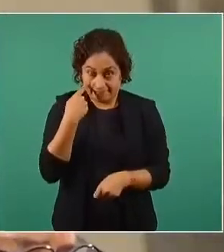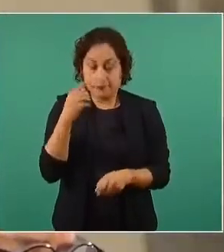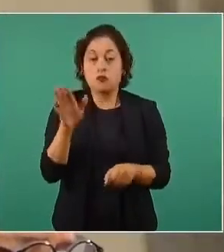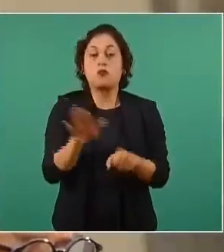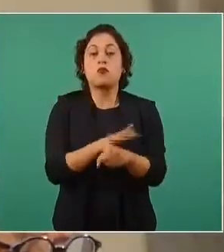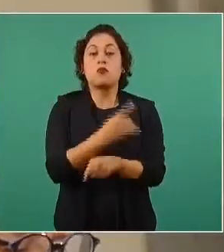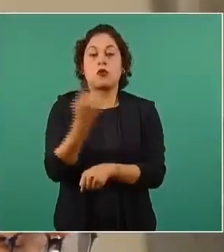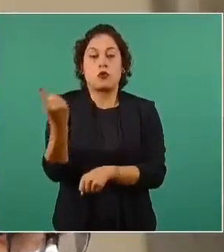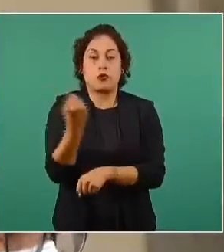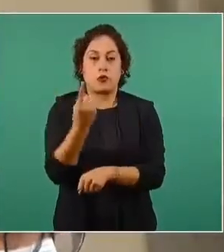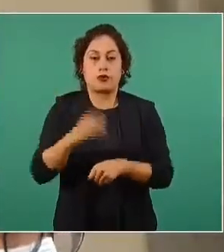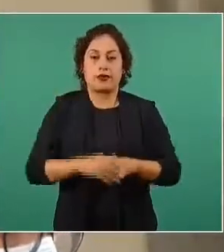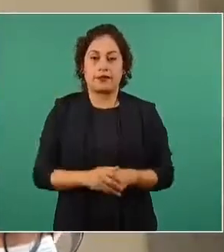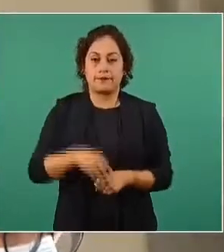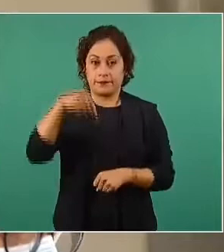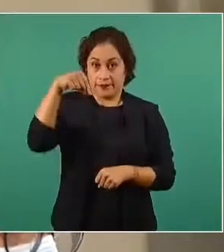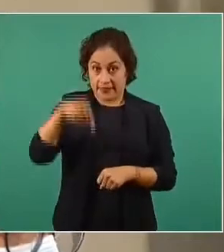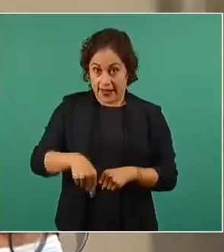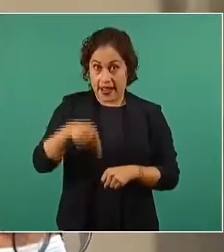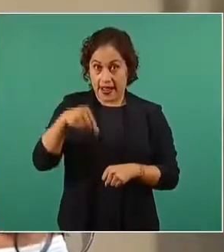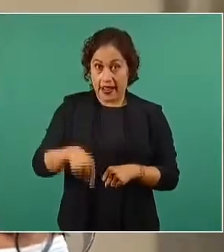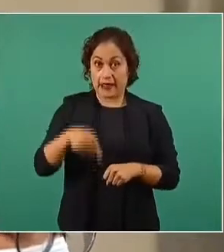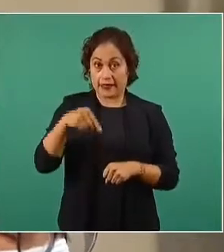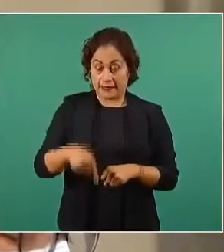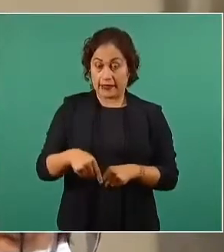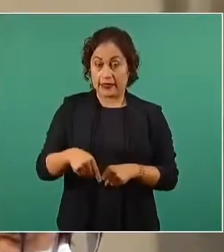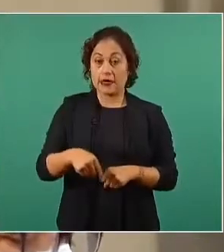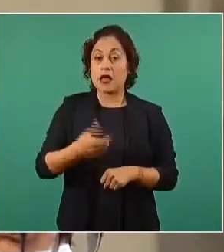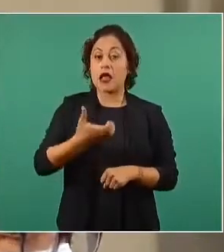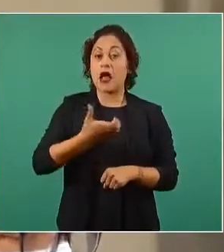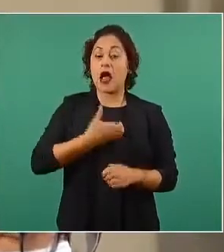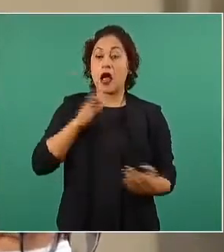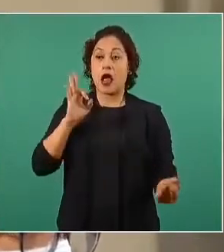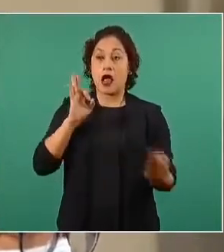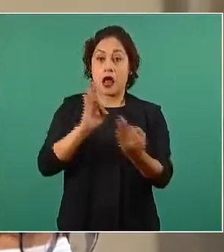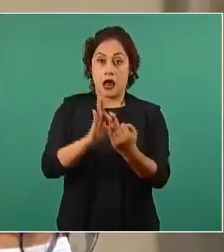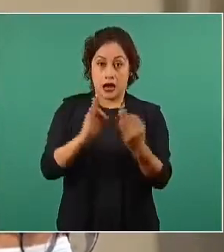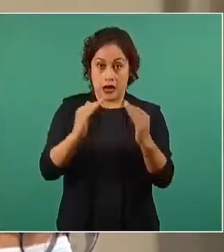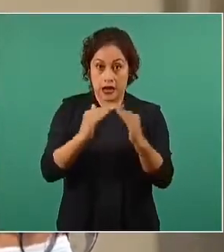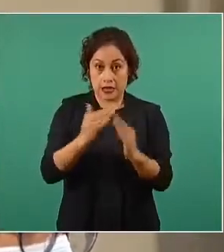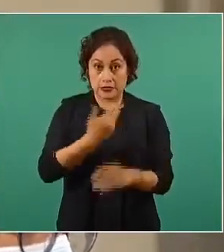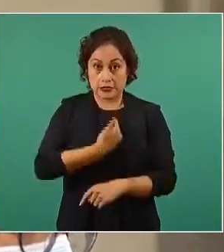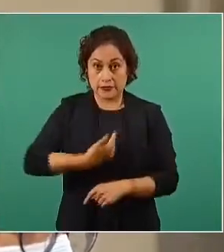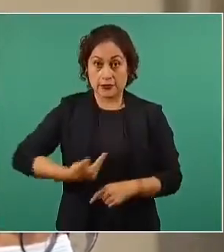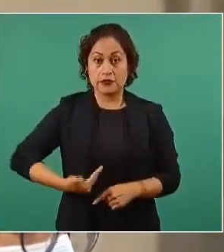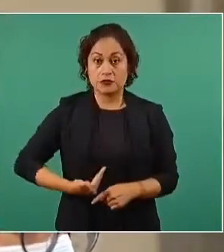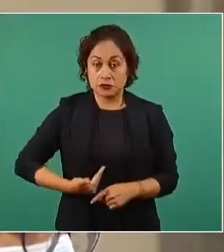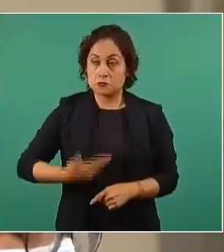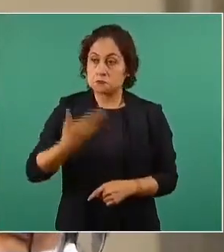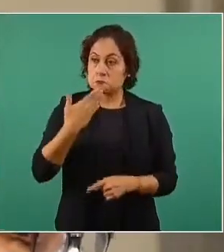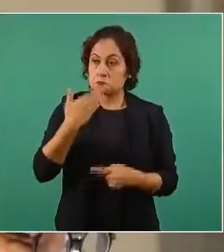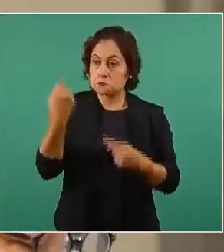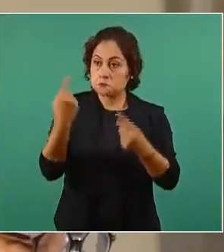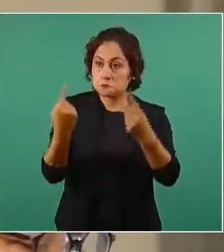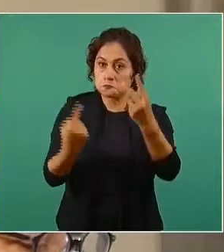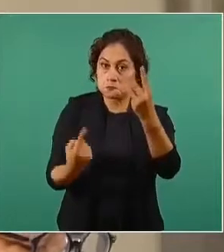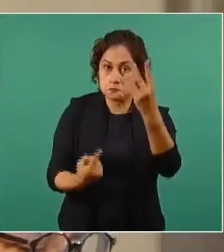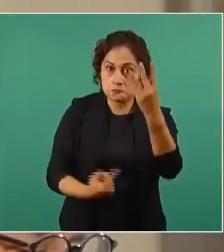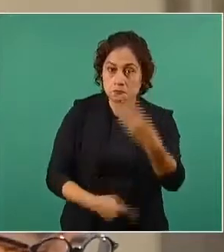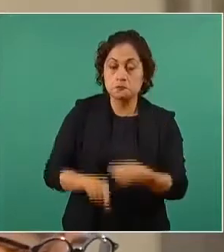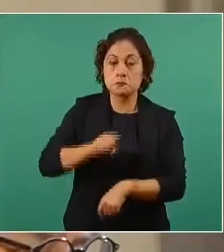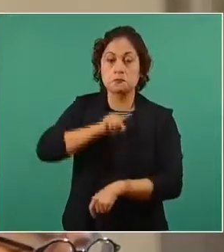Palacio Nacional se rinden buenos resultados y se festeja, en el Auditorio Nacional, presidente,